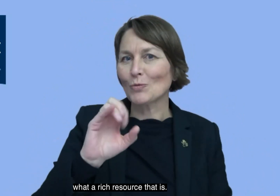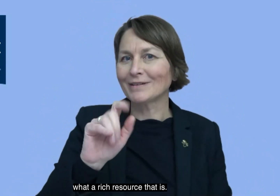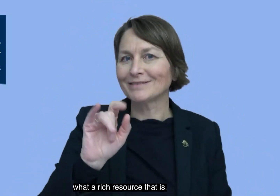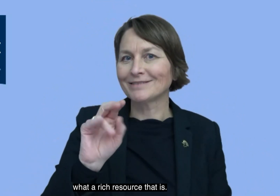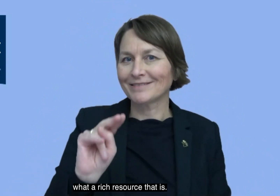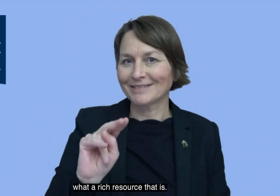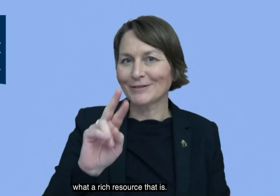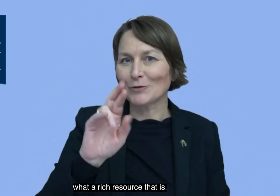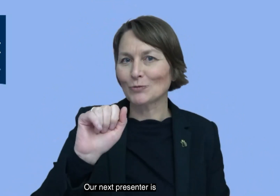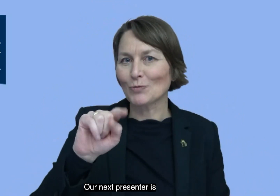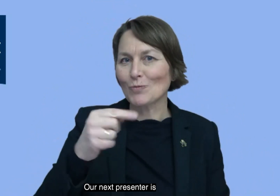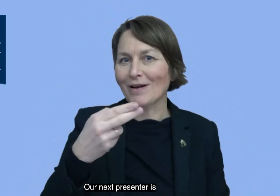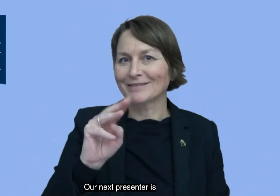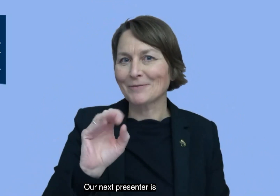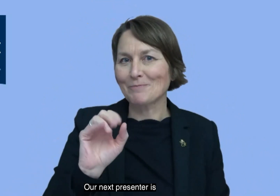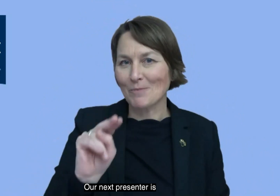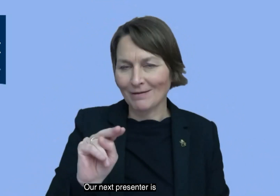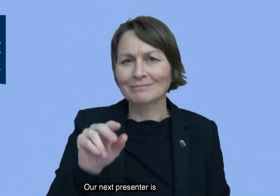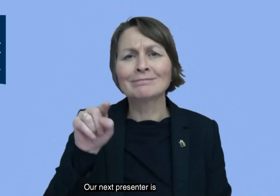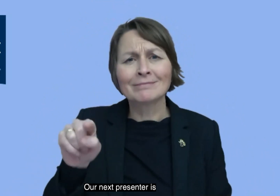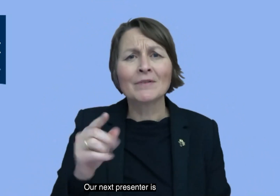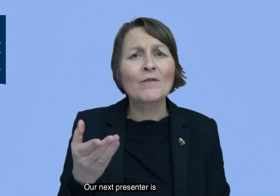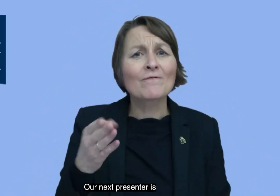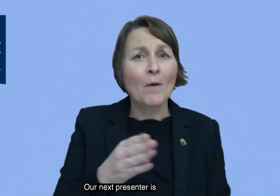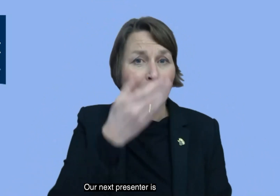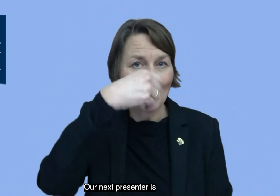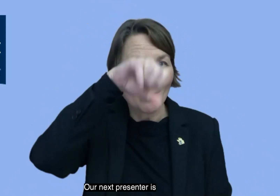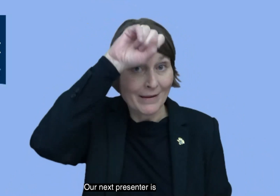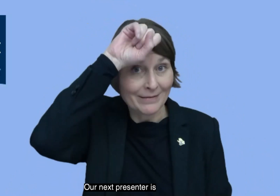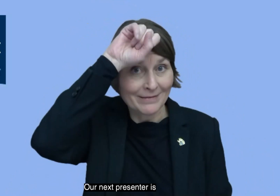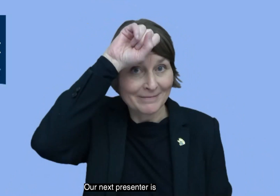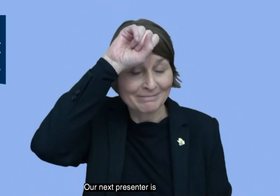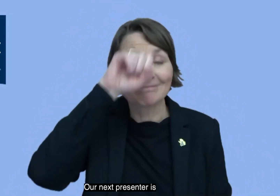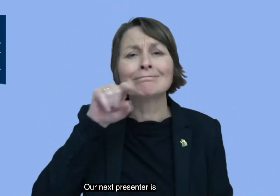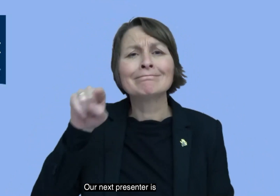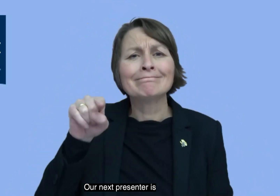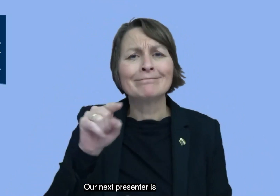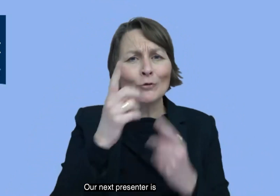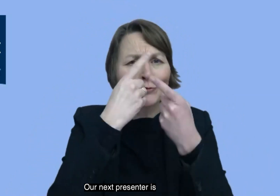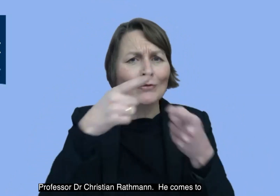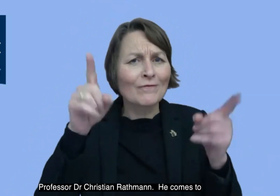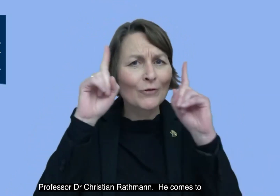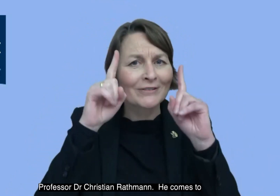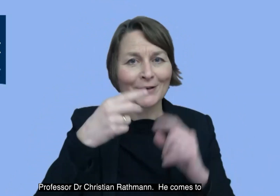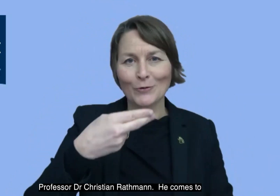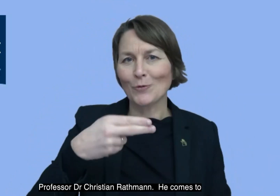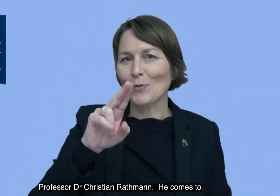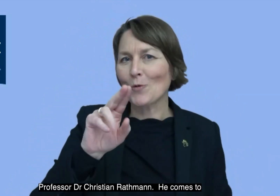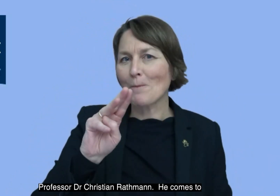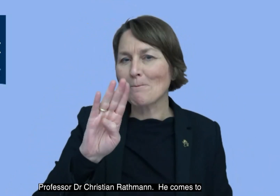sitio y ver de primera mano lo rico que es este recurso. Ahora quisiera presentar al profesor Christian